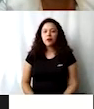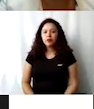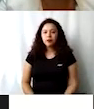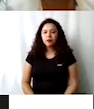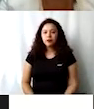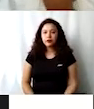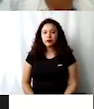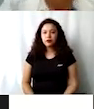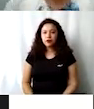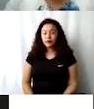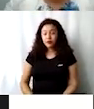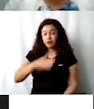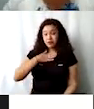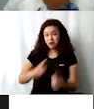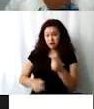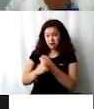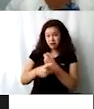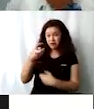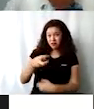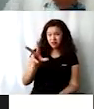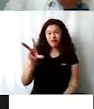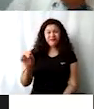Ese no es mi problema.